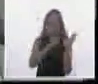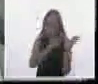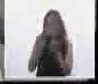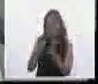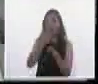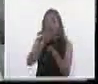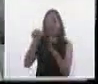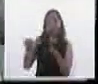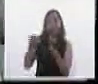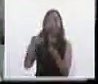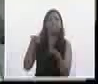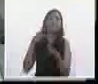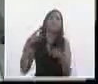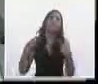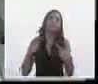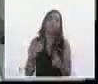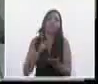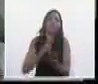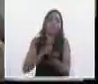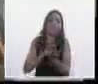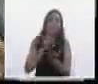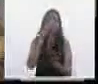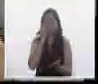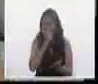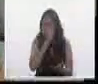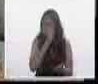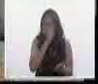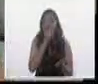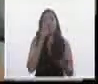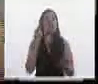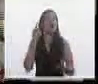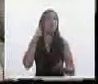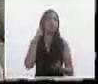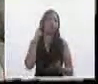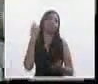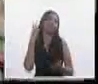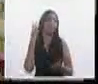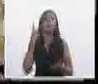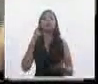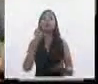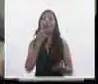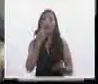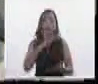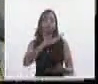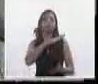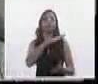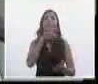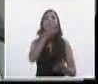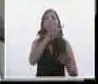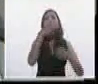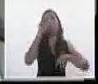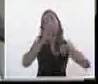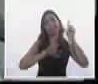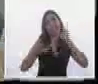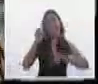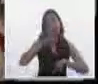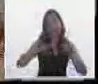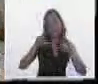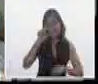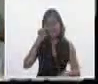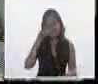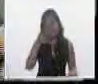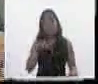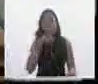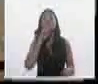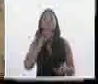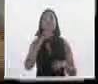poder este acceder a una persona con discapacidad visual que le hagas todo auditivo este los sordos que tengan esa parte de lengua de señas hay una